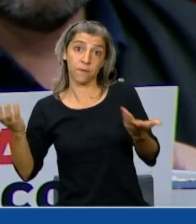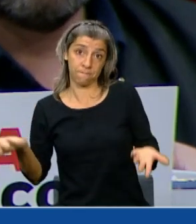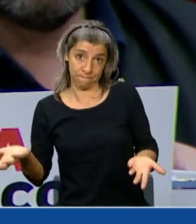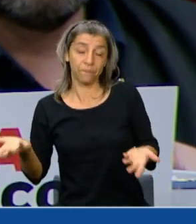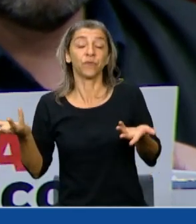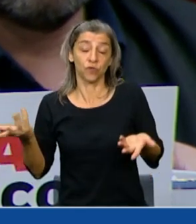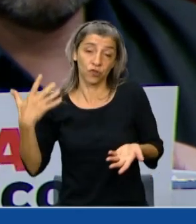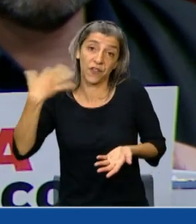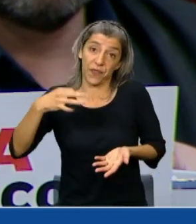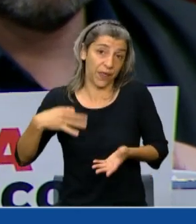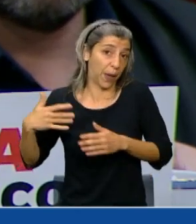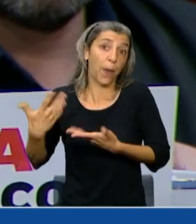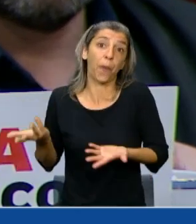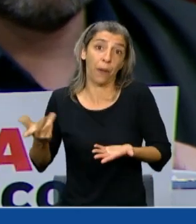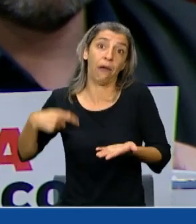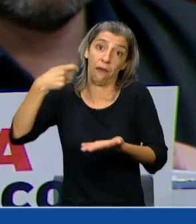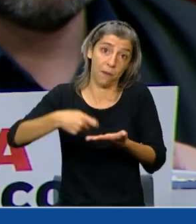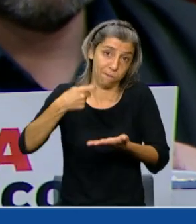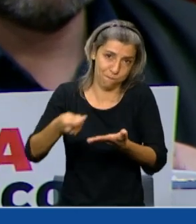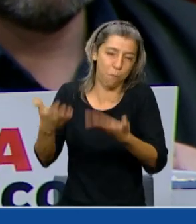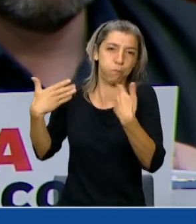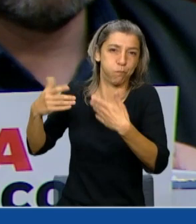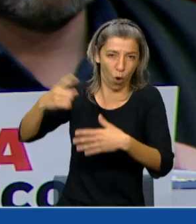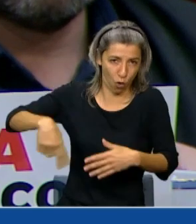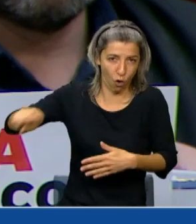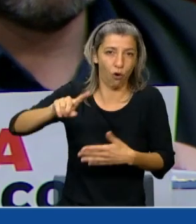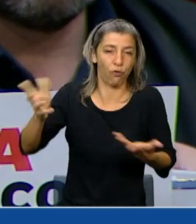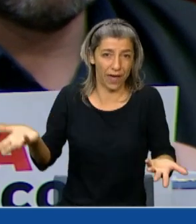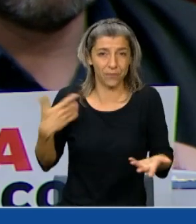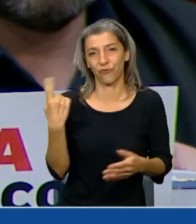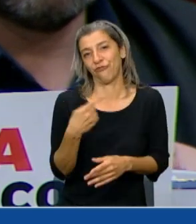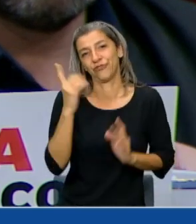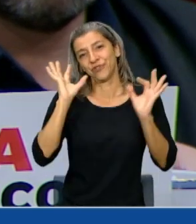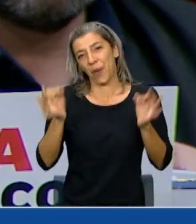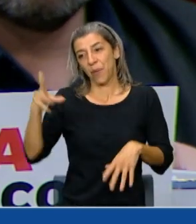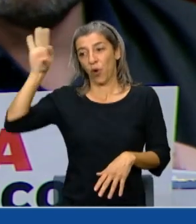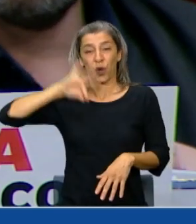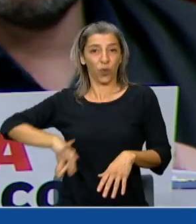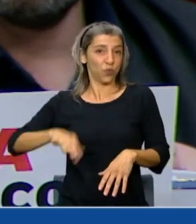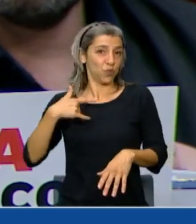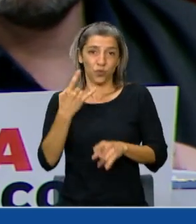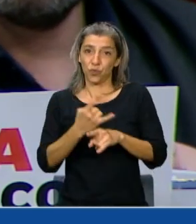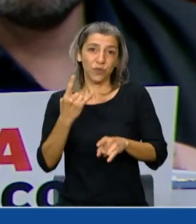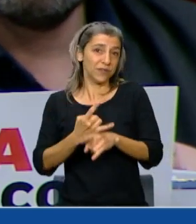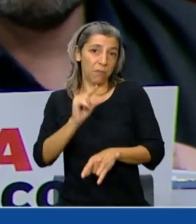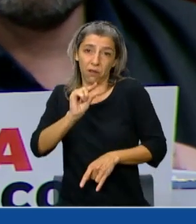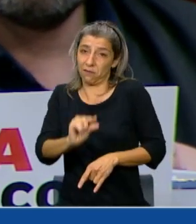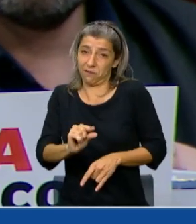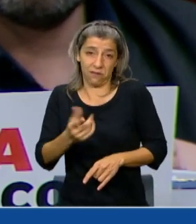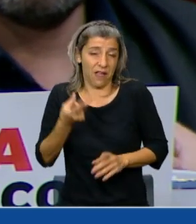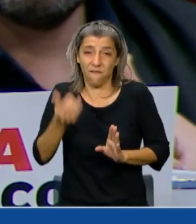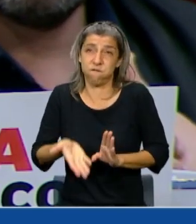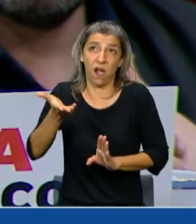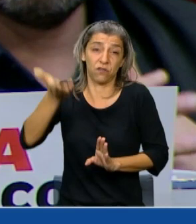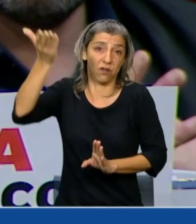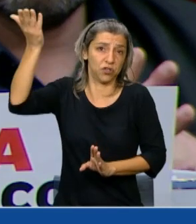de devaluación y de inflación, donde los salarios van por detrás de esas subas y por lo tanto